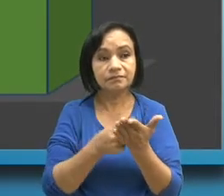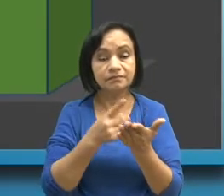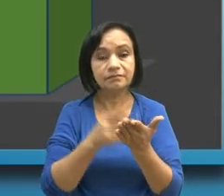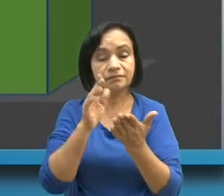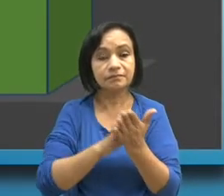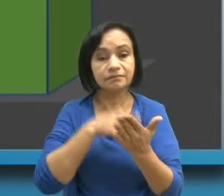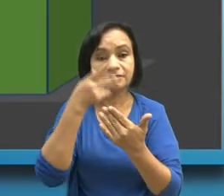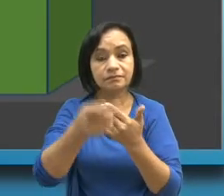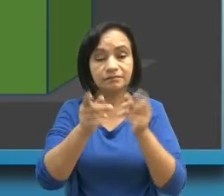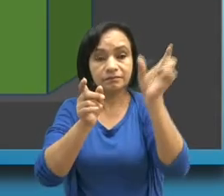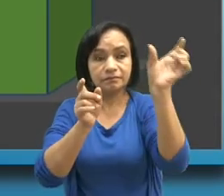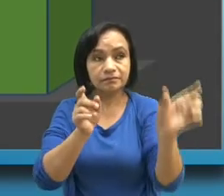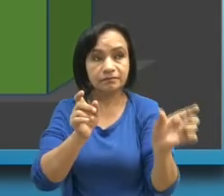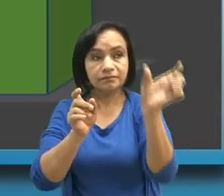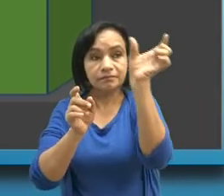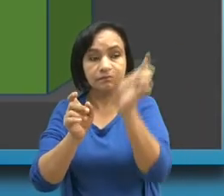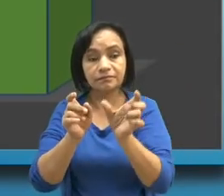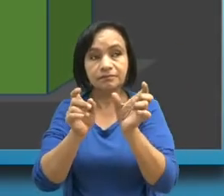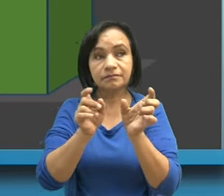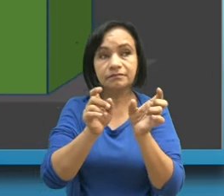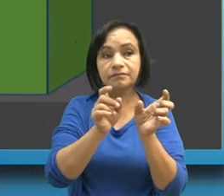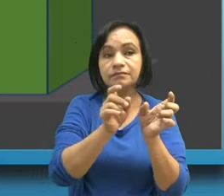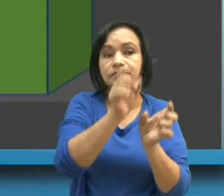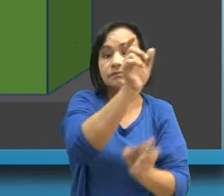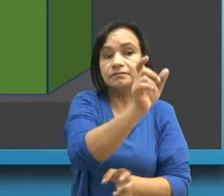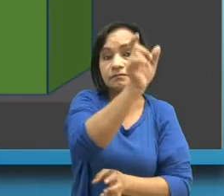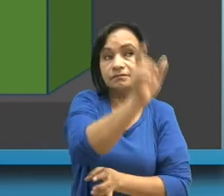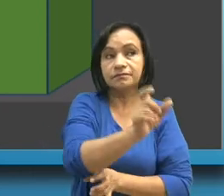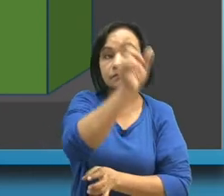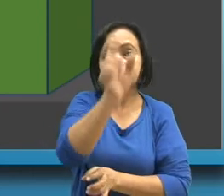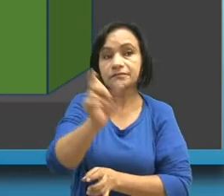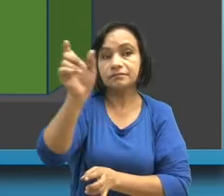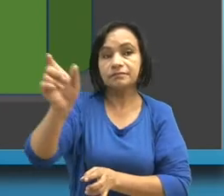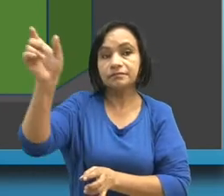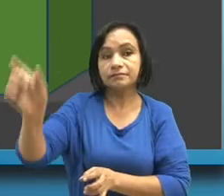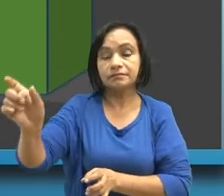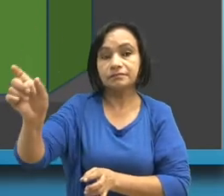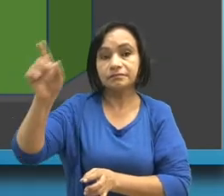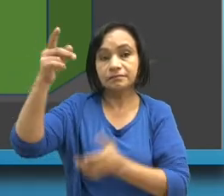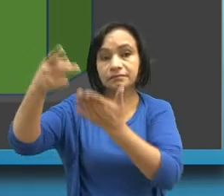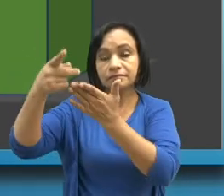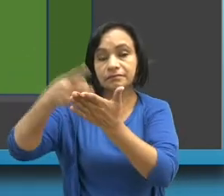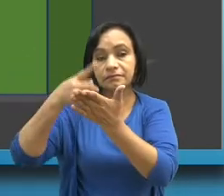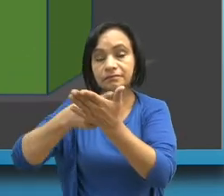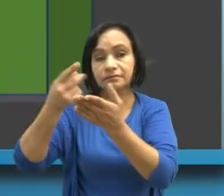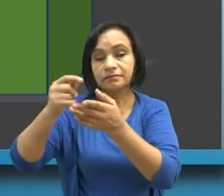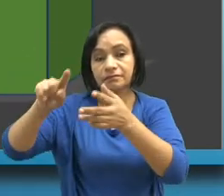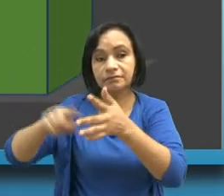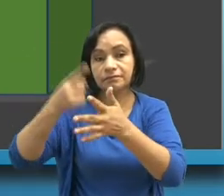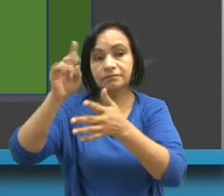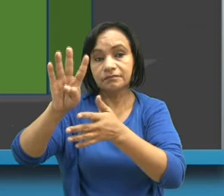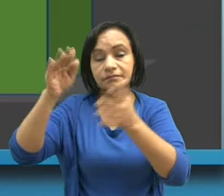programa de inversión pública. En esas 5 barras te lo puedo describir de la siguiente manera. El presupuesto original es